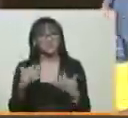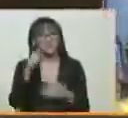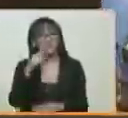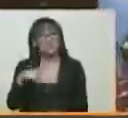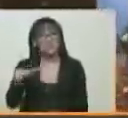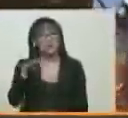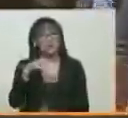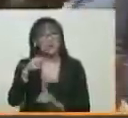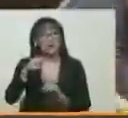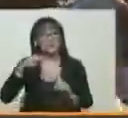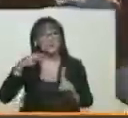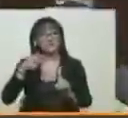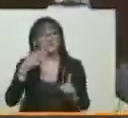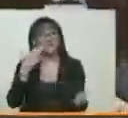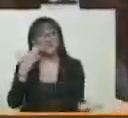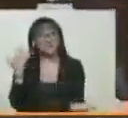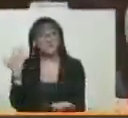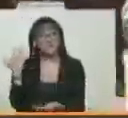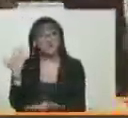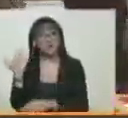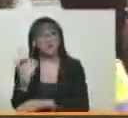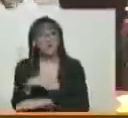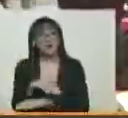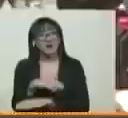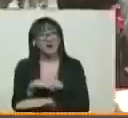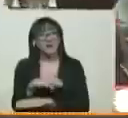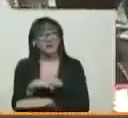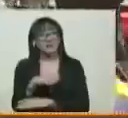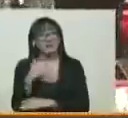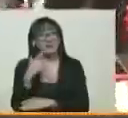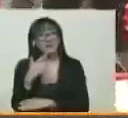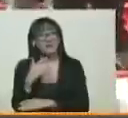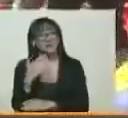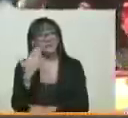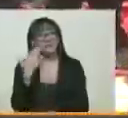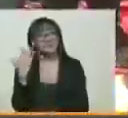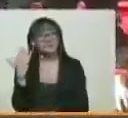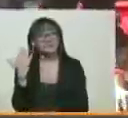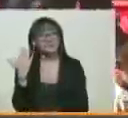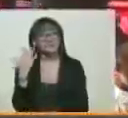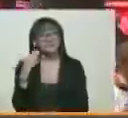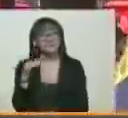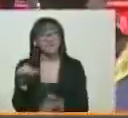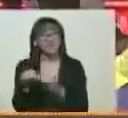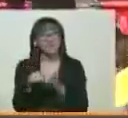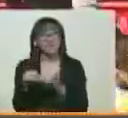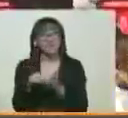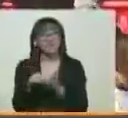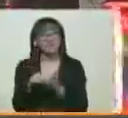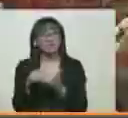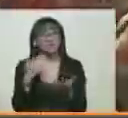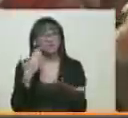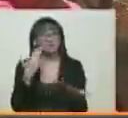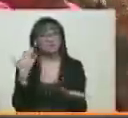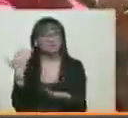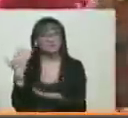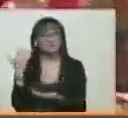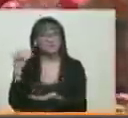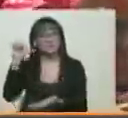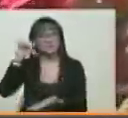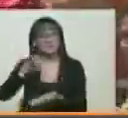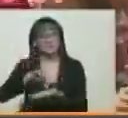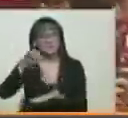pueblo amazonense en la calle principal, avenida Orinoco, ubicada en Puerto Ayacucho,